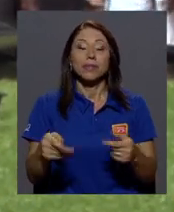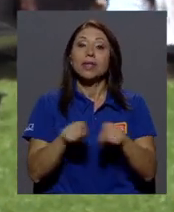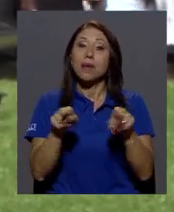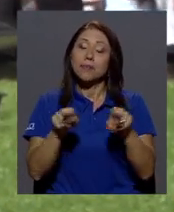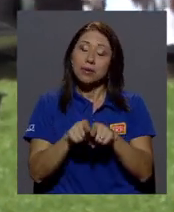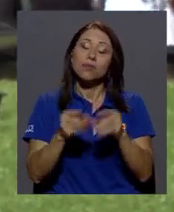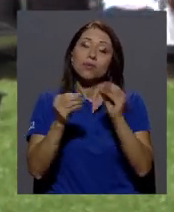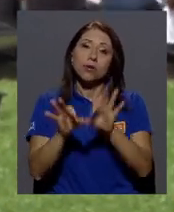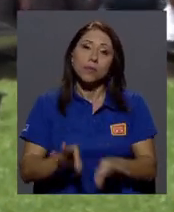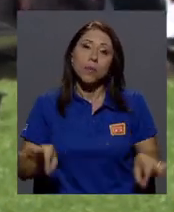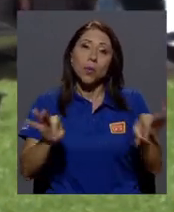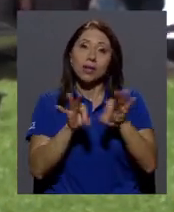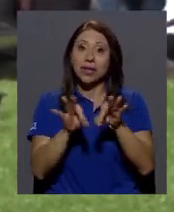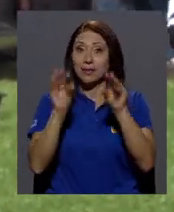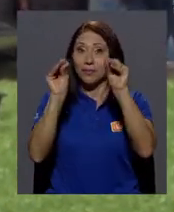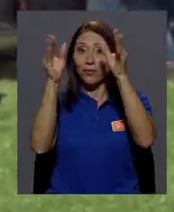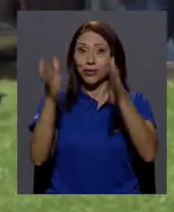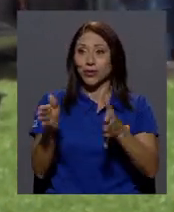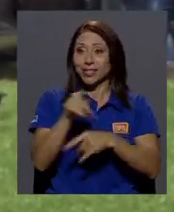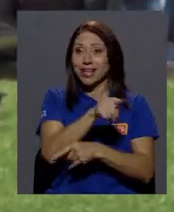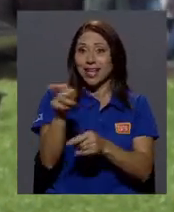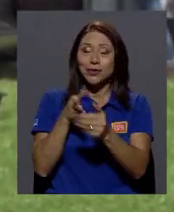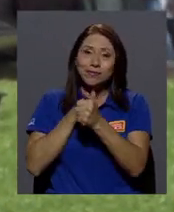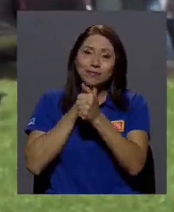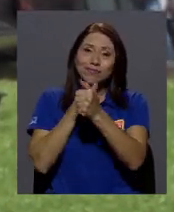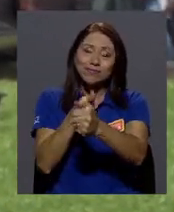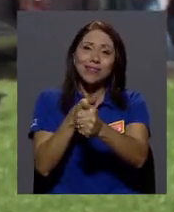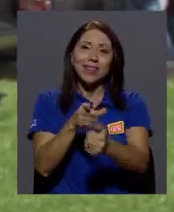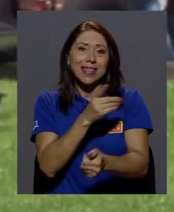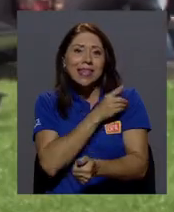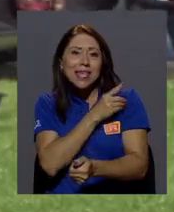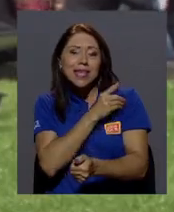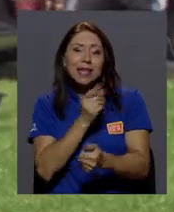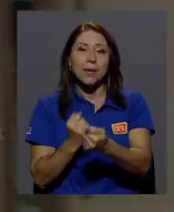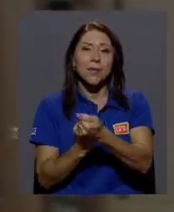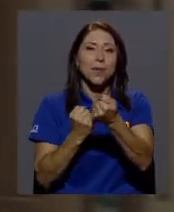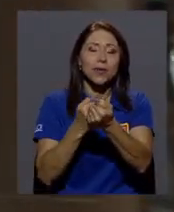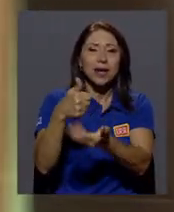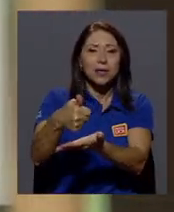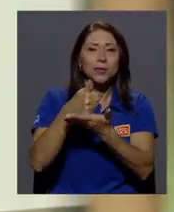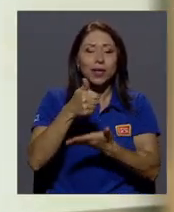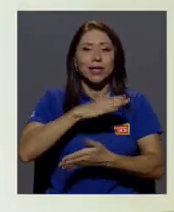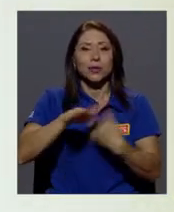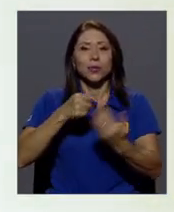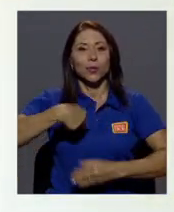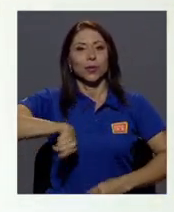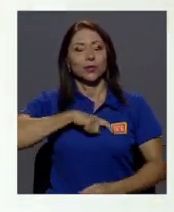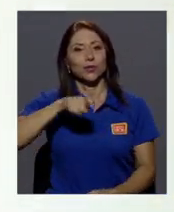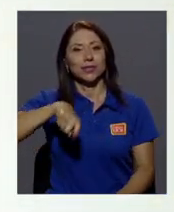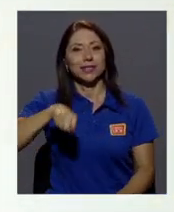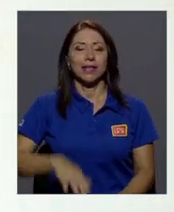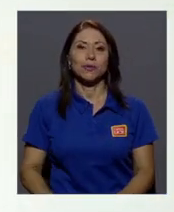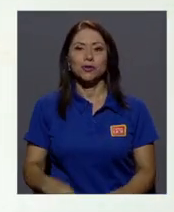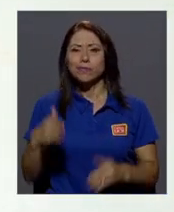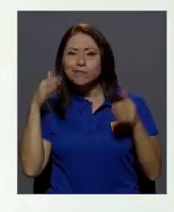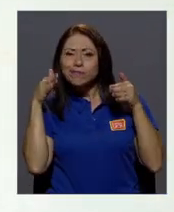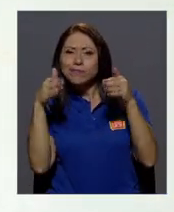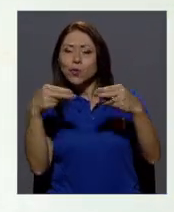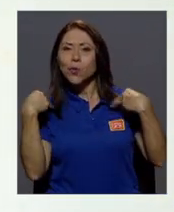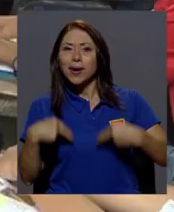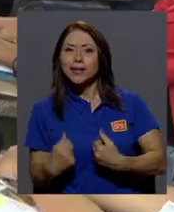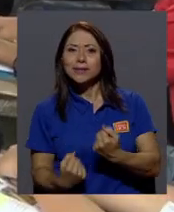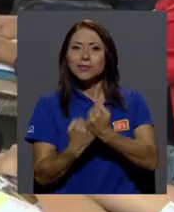muy importante también porque ellos son los que nos dirigen, los que nos apoyan y nos ayudan en todo lo que necesitemos. El humanismo y la